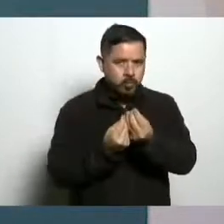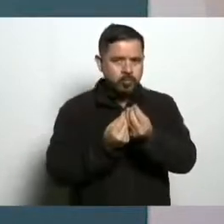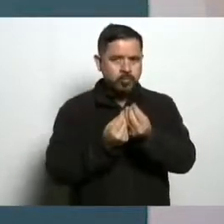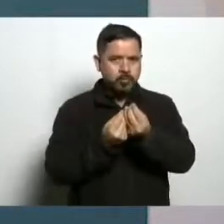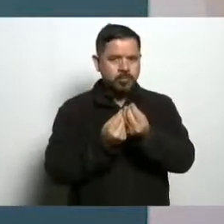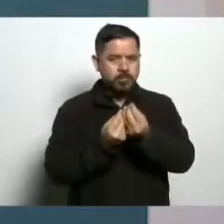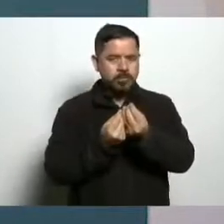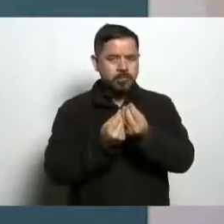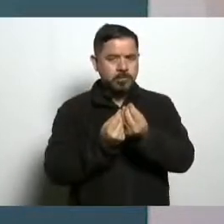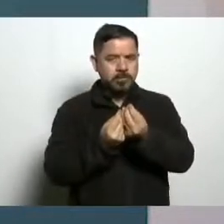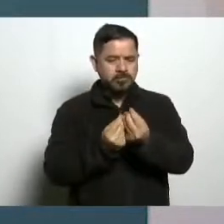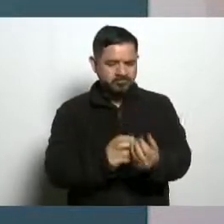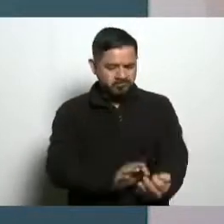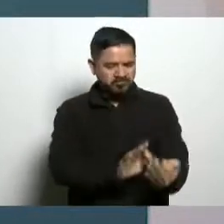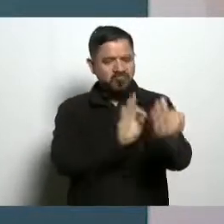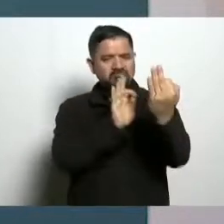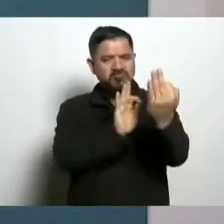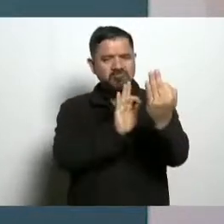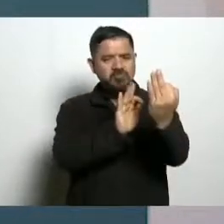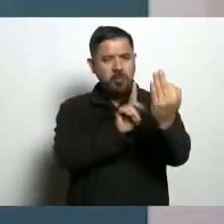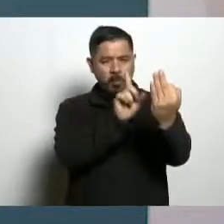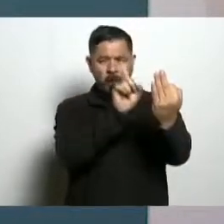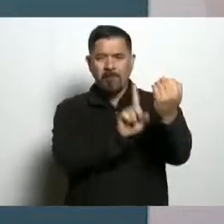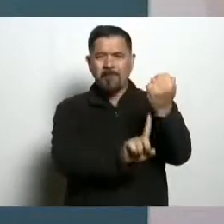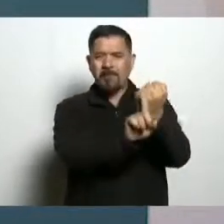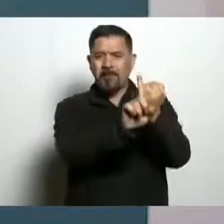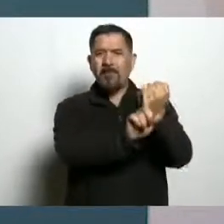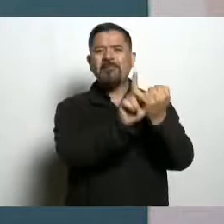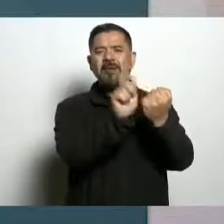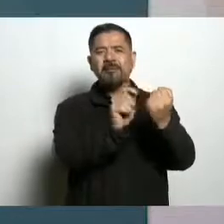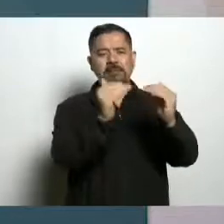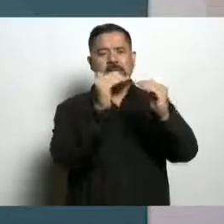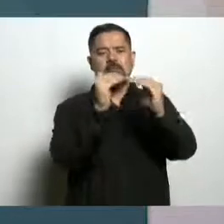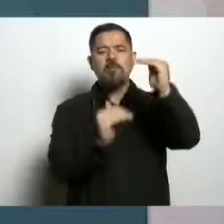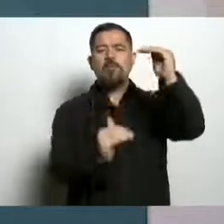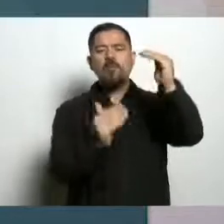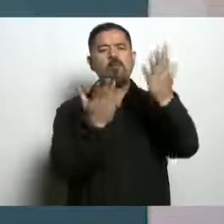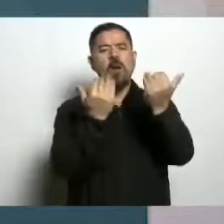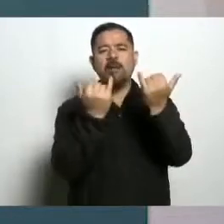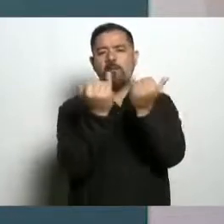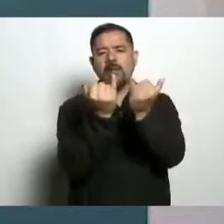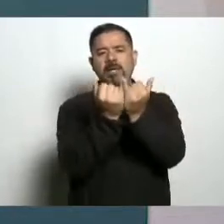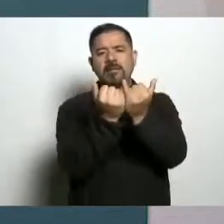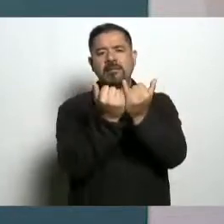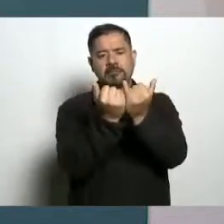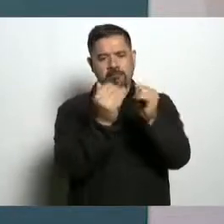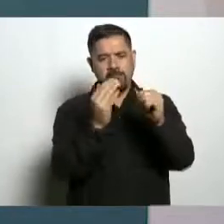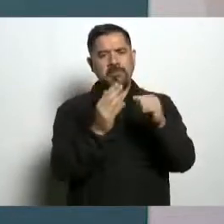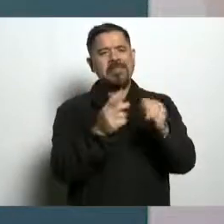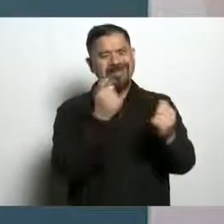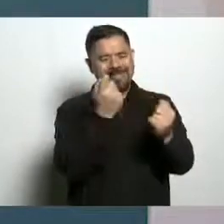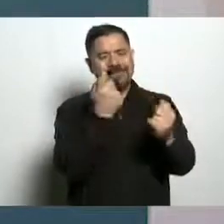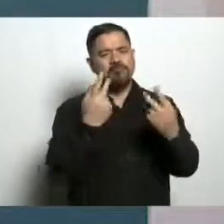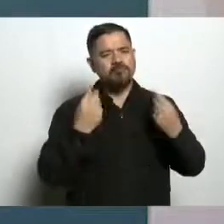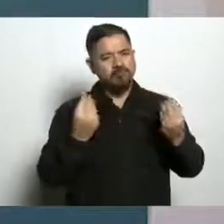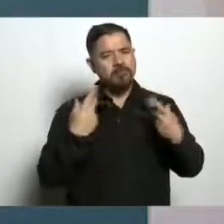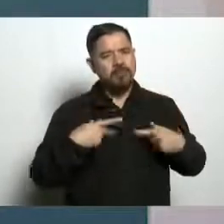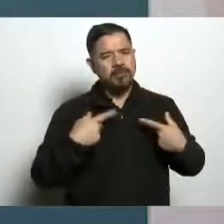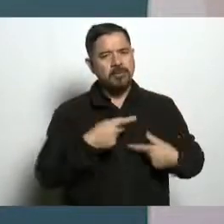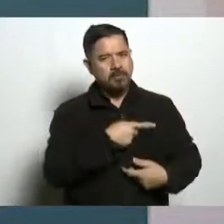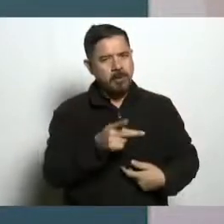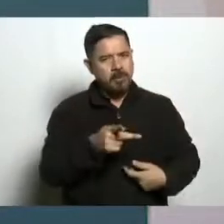enfrentar el problema de la desigualdad y de la pobreza, y que